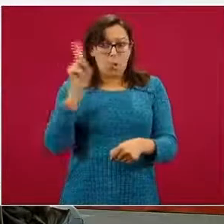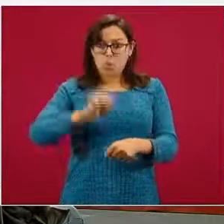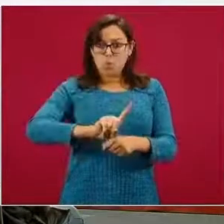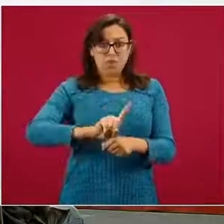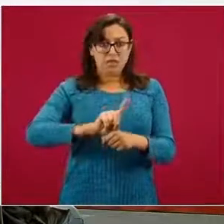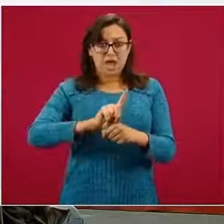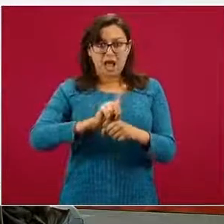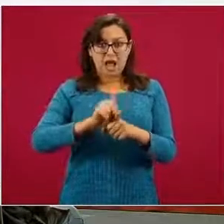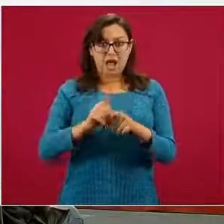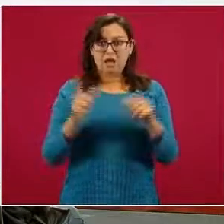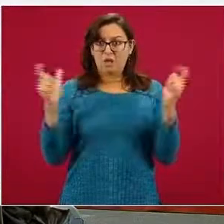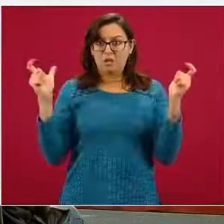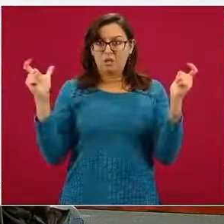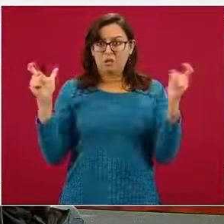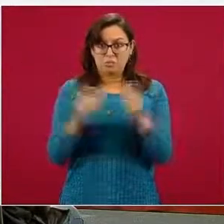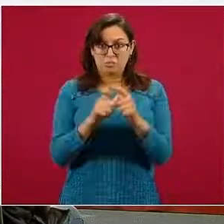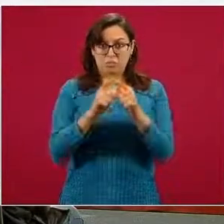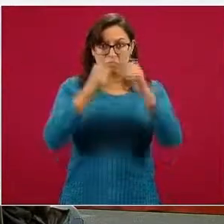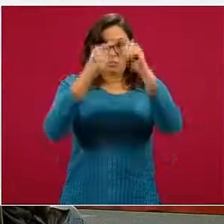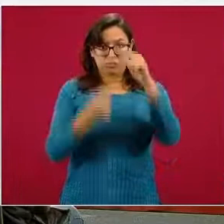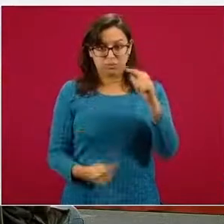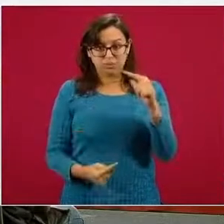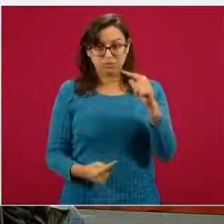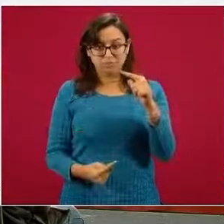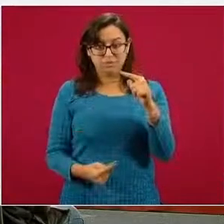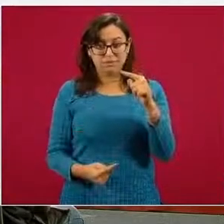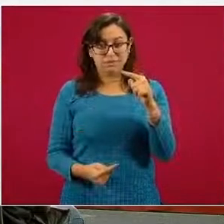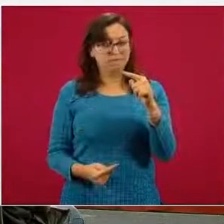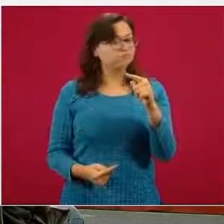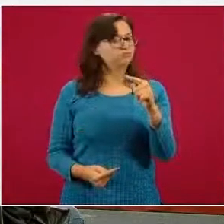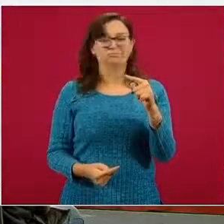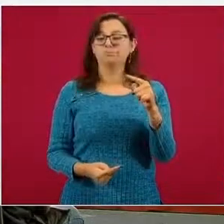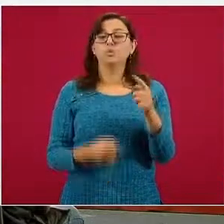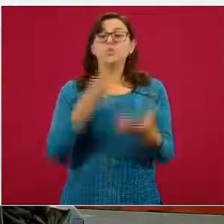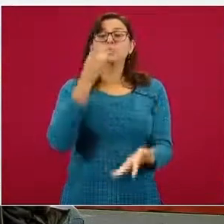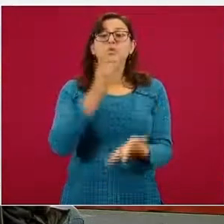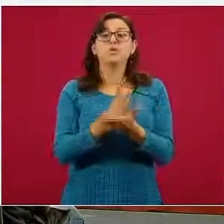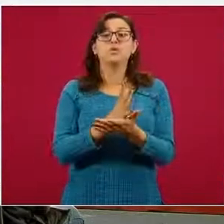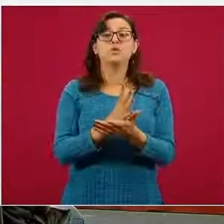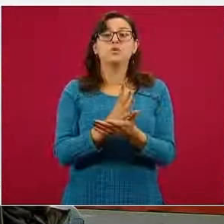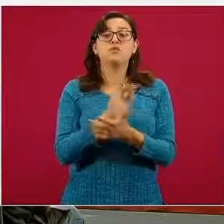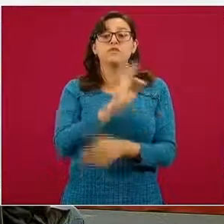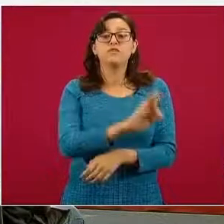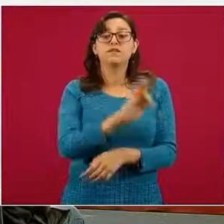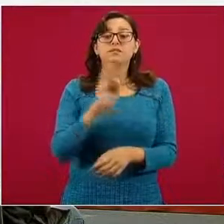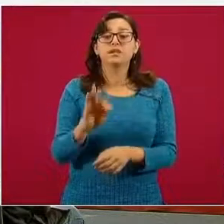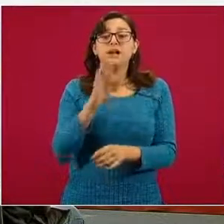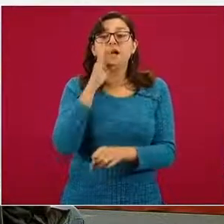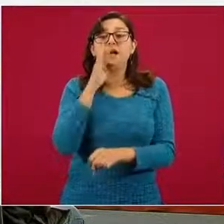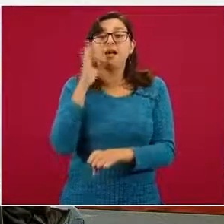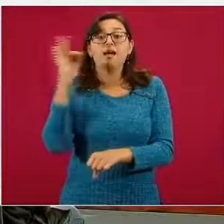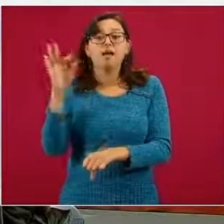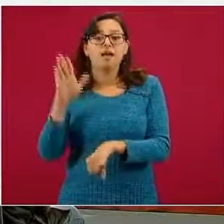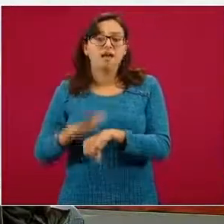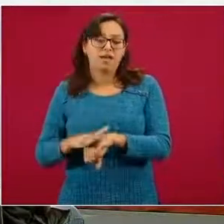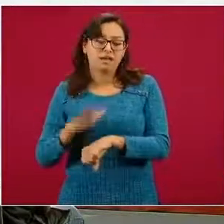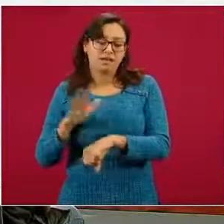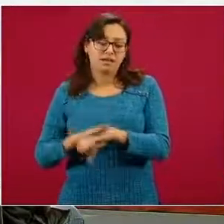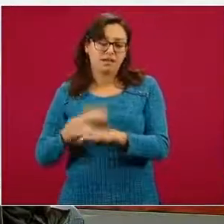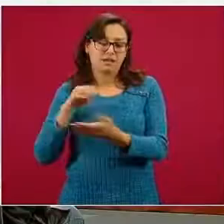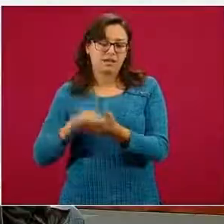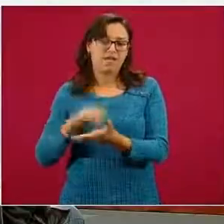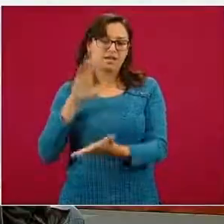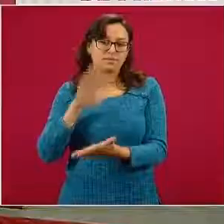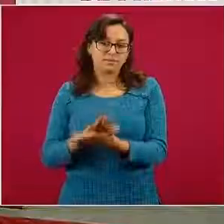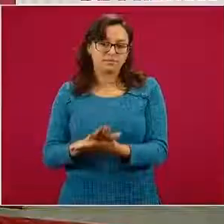tuvo ese día menos 1.000 casos, simple y llanamente representa la exclusión que en su momento